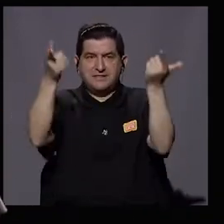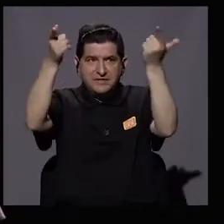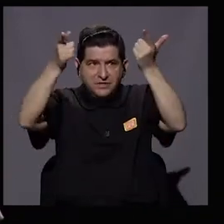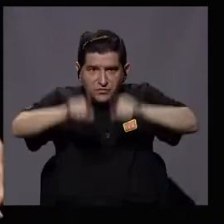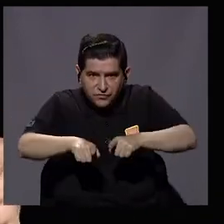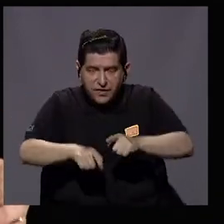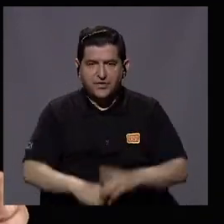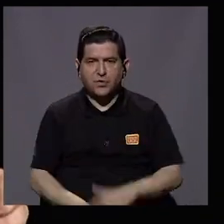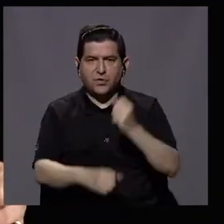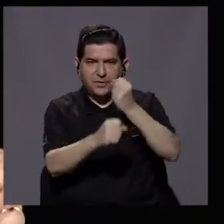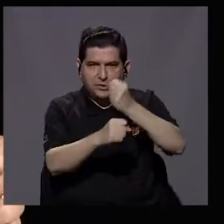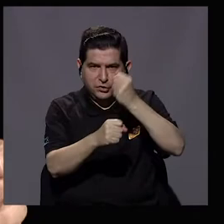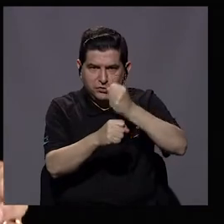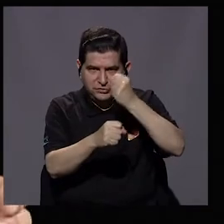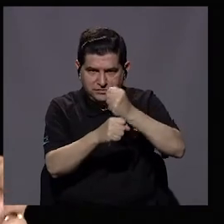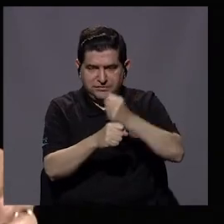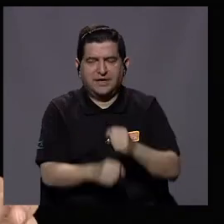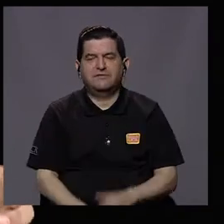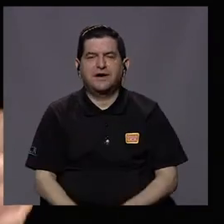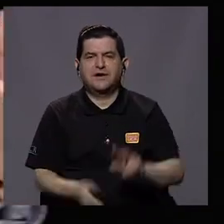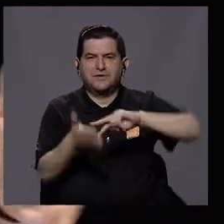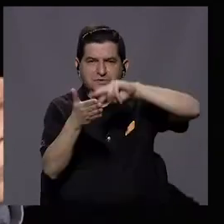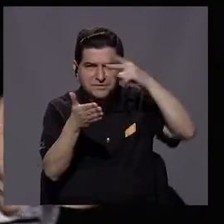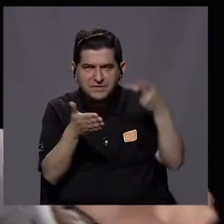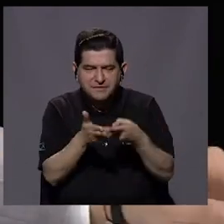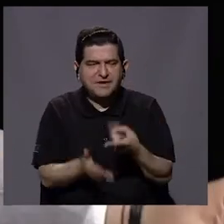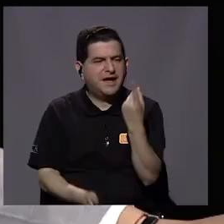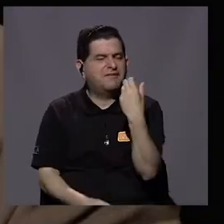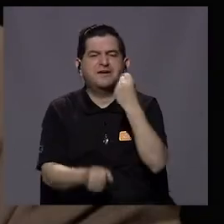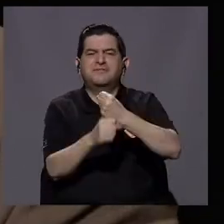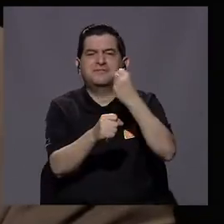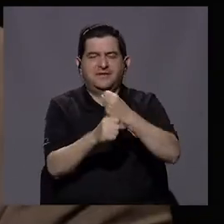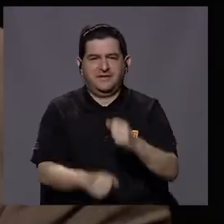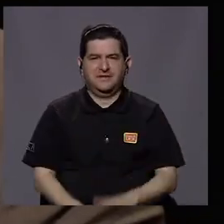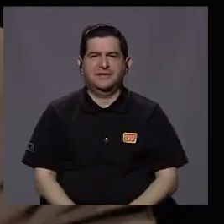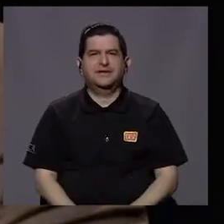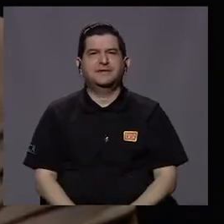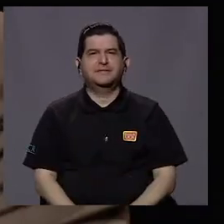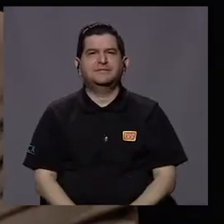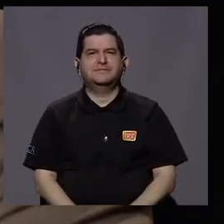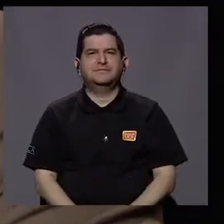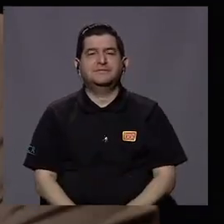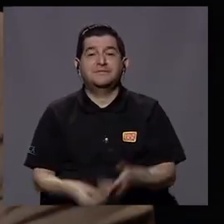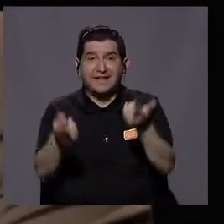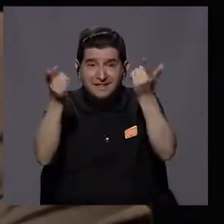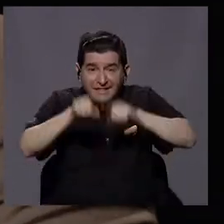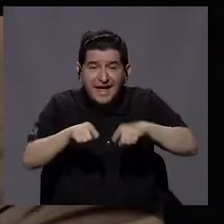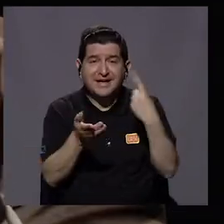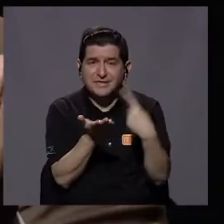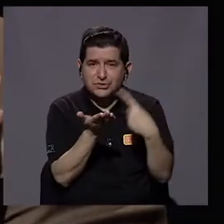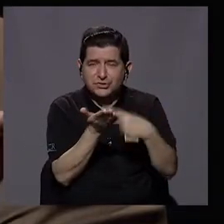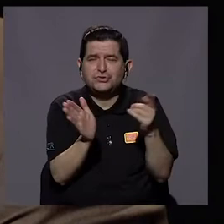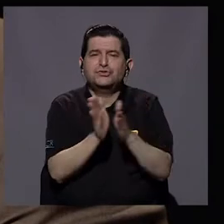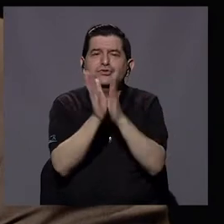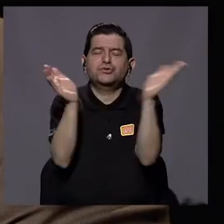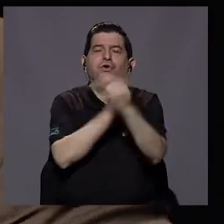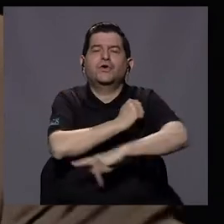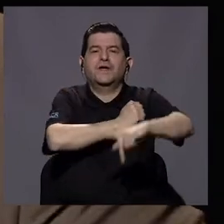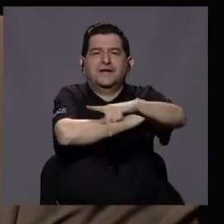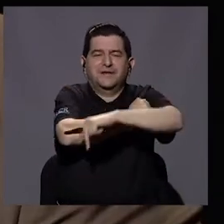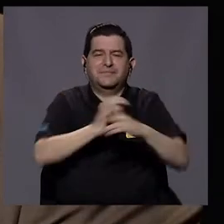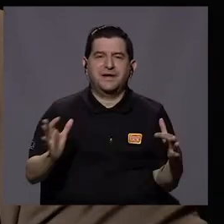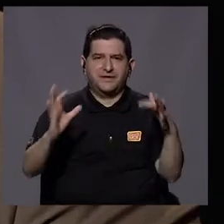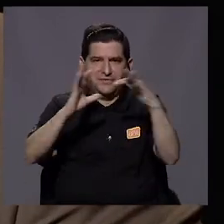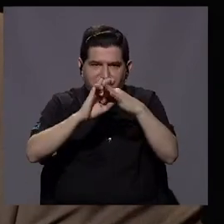donde el trabajo venía ocasionando desempleo. De hecho, había una discusión general del país